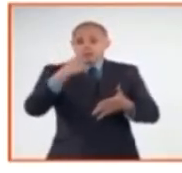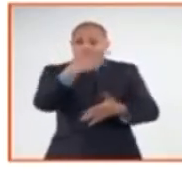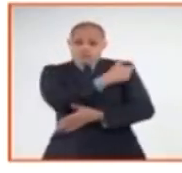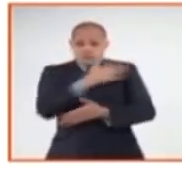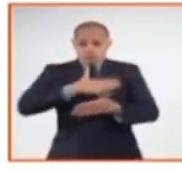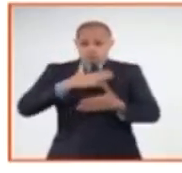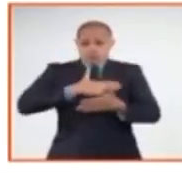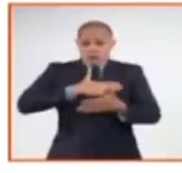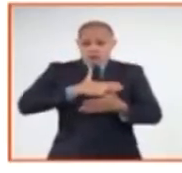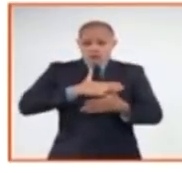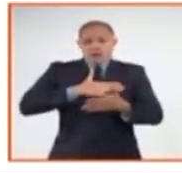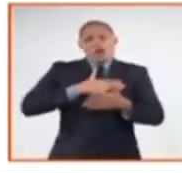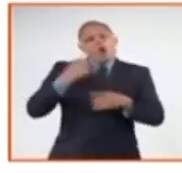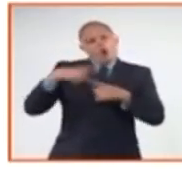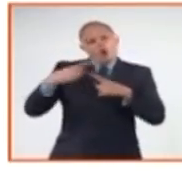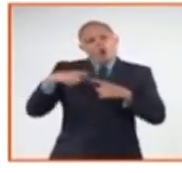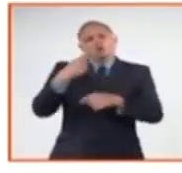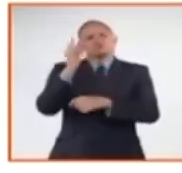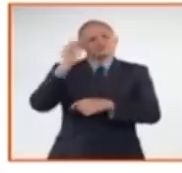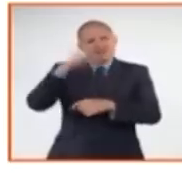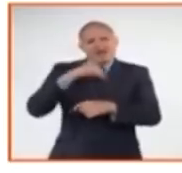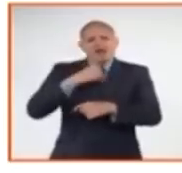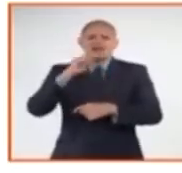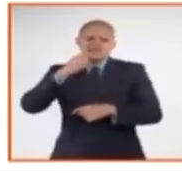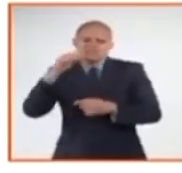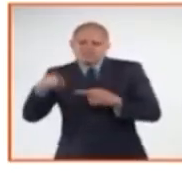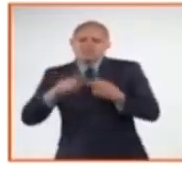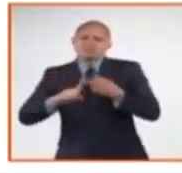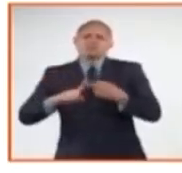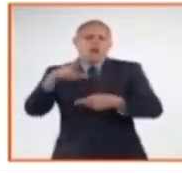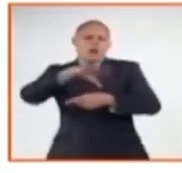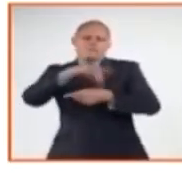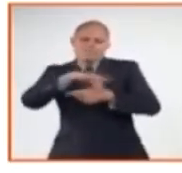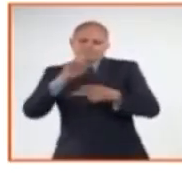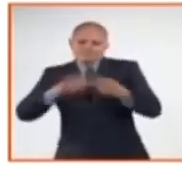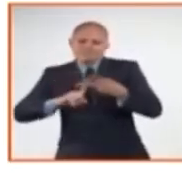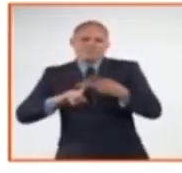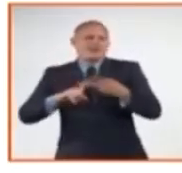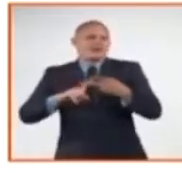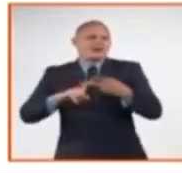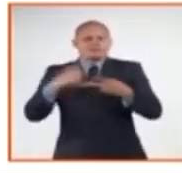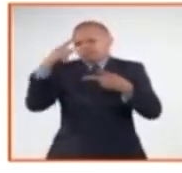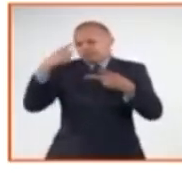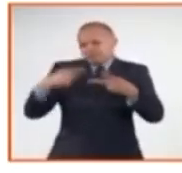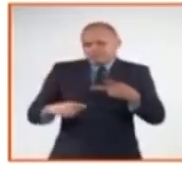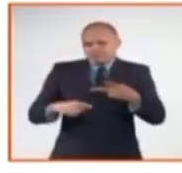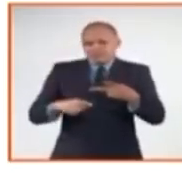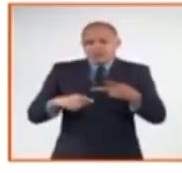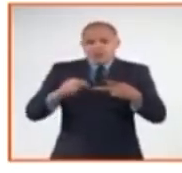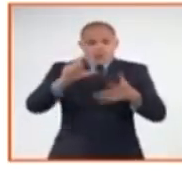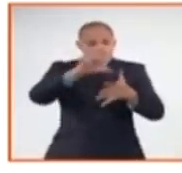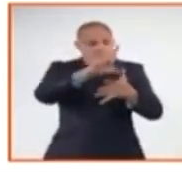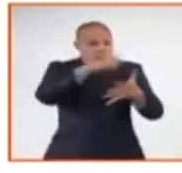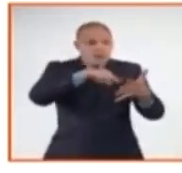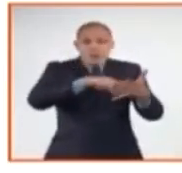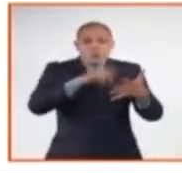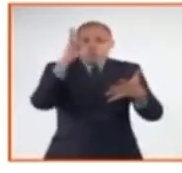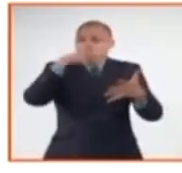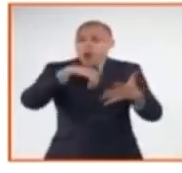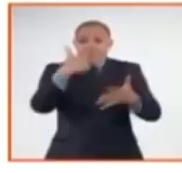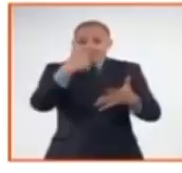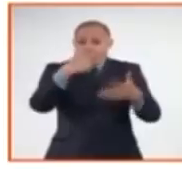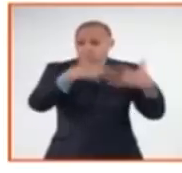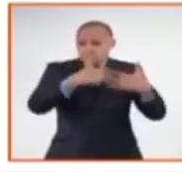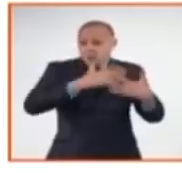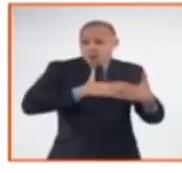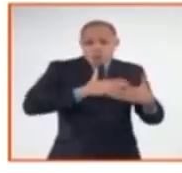la primera vacuna cubana de una estrategia de 5 vacunas que es muy al inicio en muchas entrevistas nos preguntaban por qué